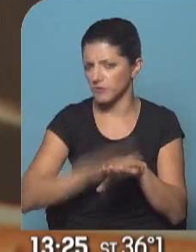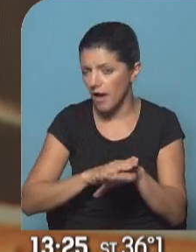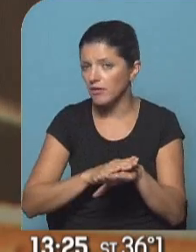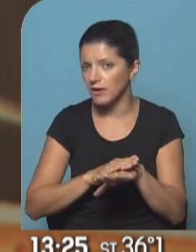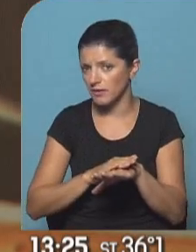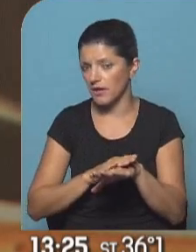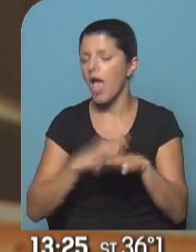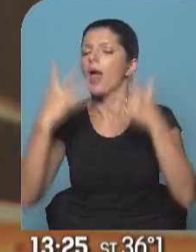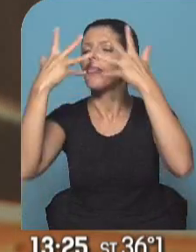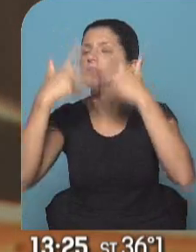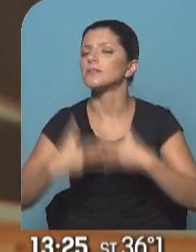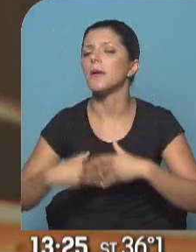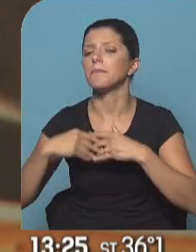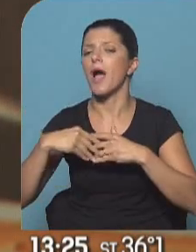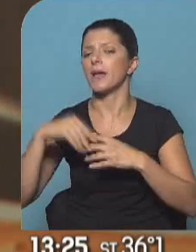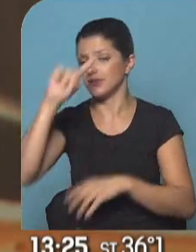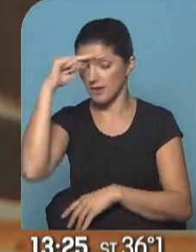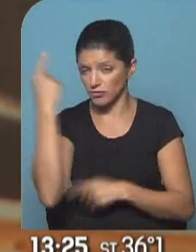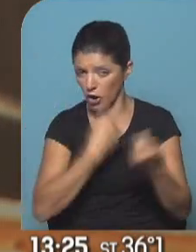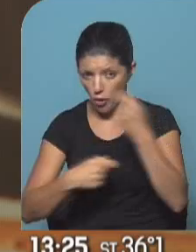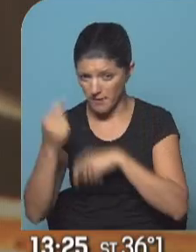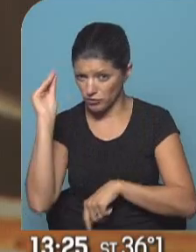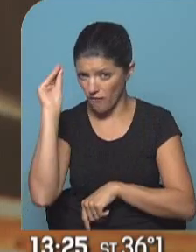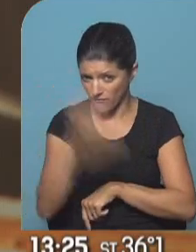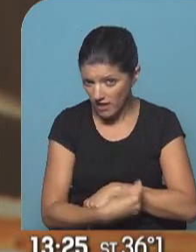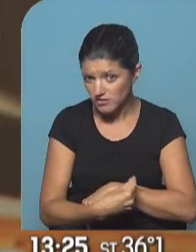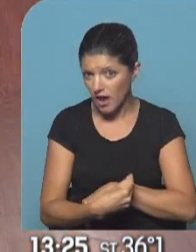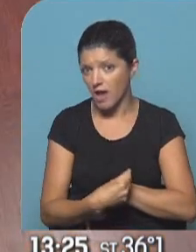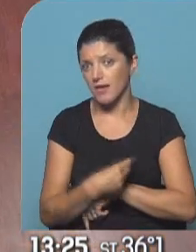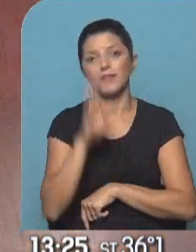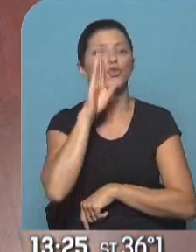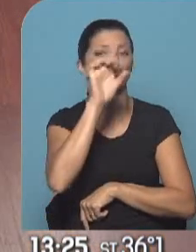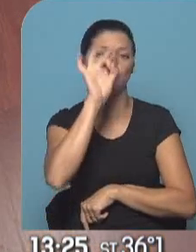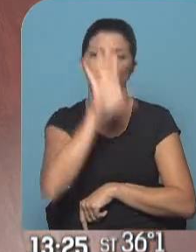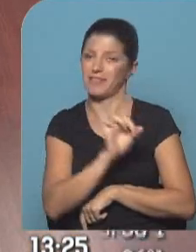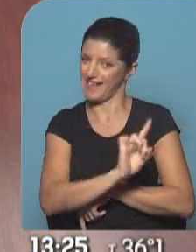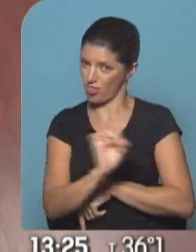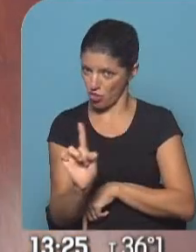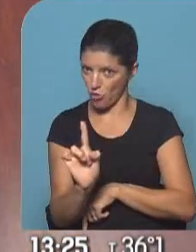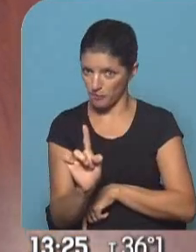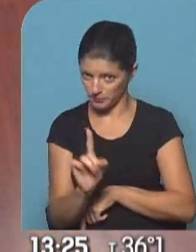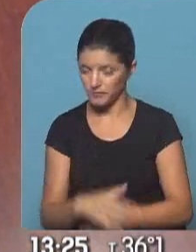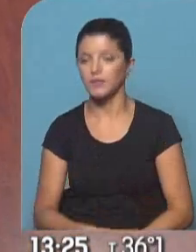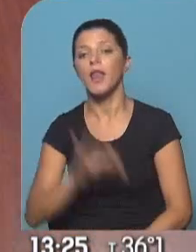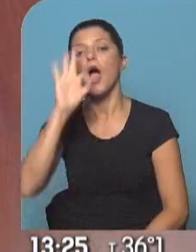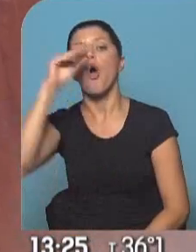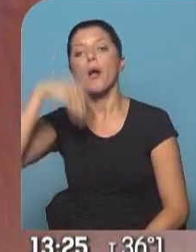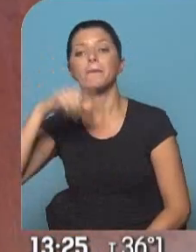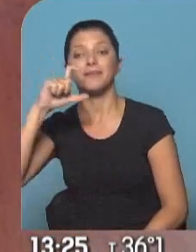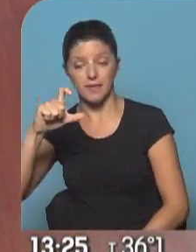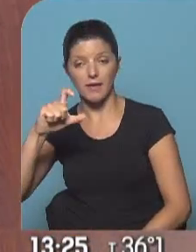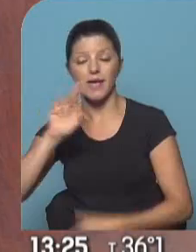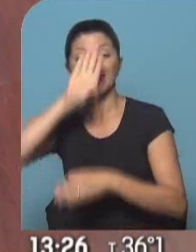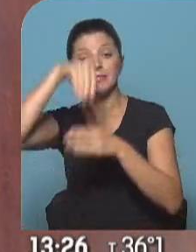el sistema internacional de reglas del comercio, que viene a ser la OMC con sus 164 estados. Y por